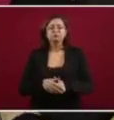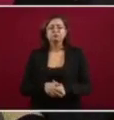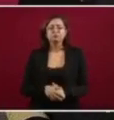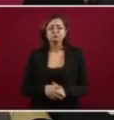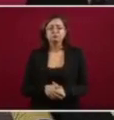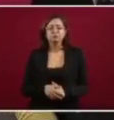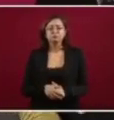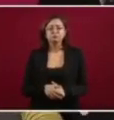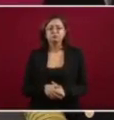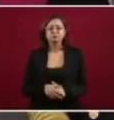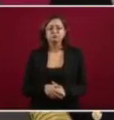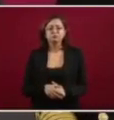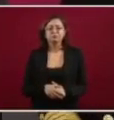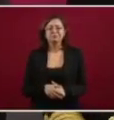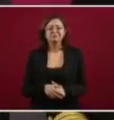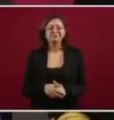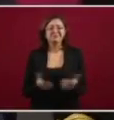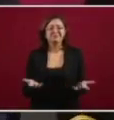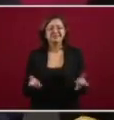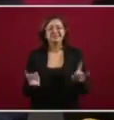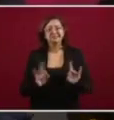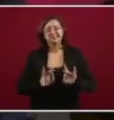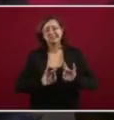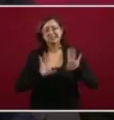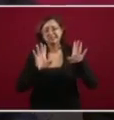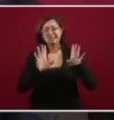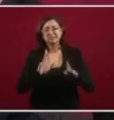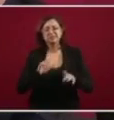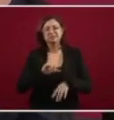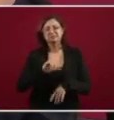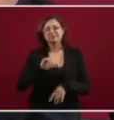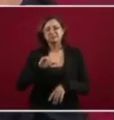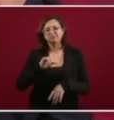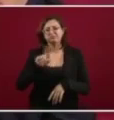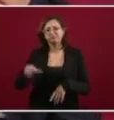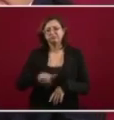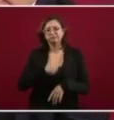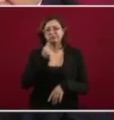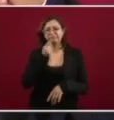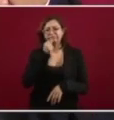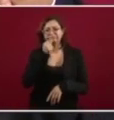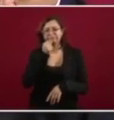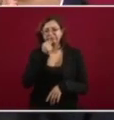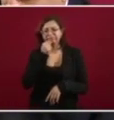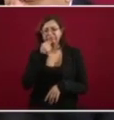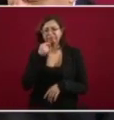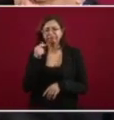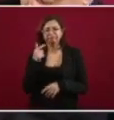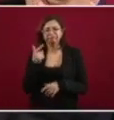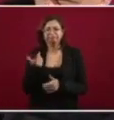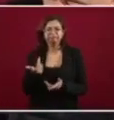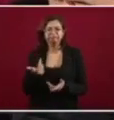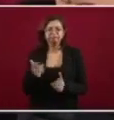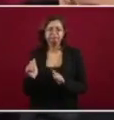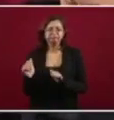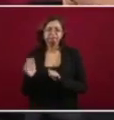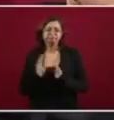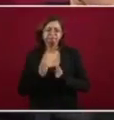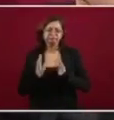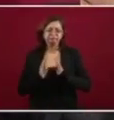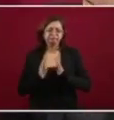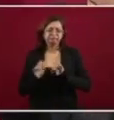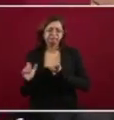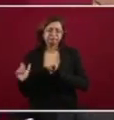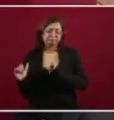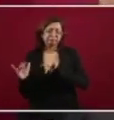por eso llevó tiempo el desplazamiento de las fuerzas